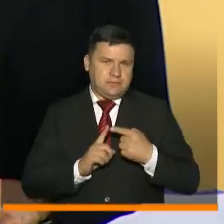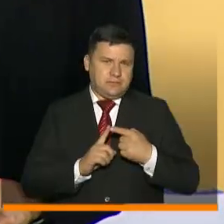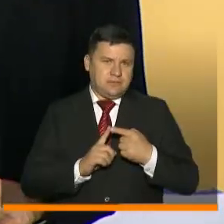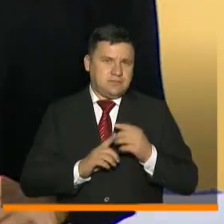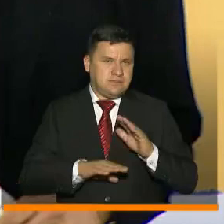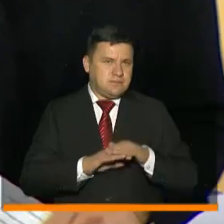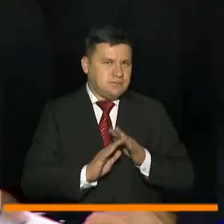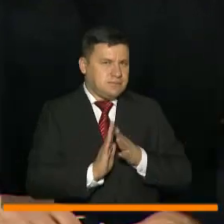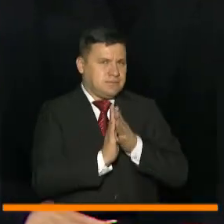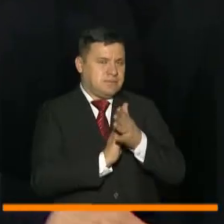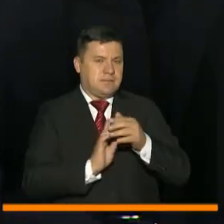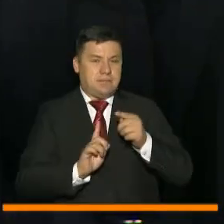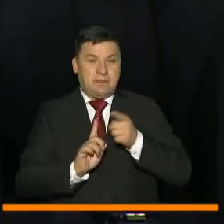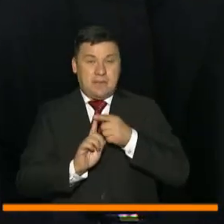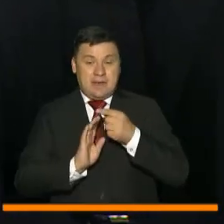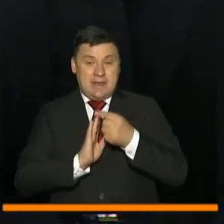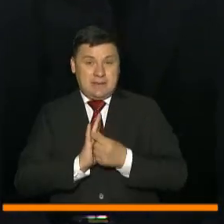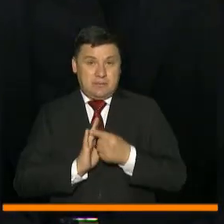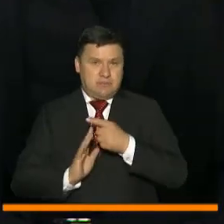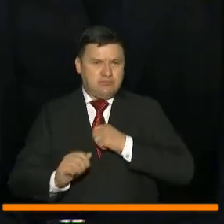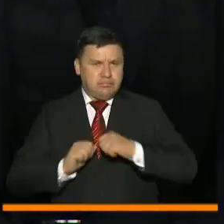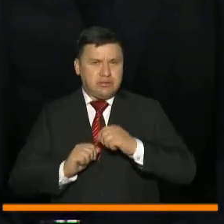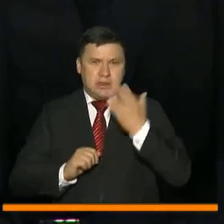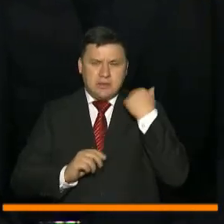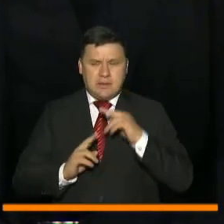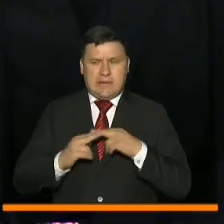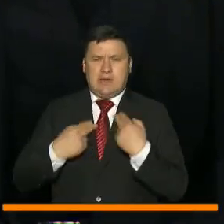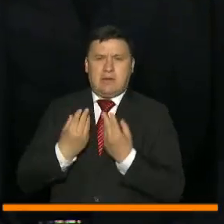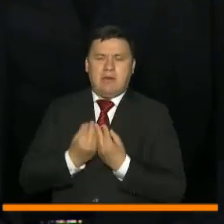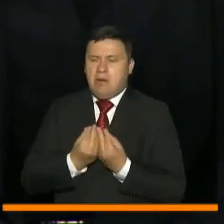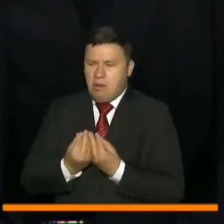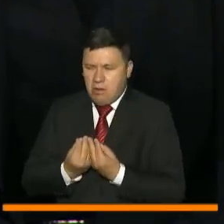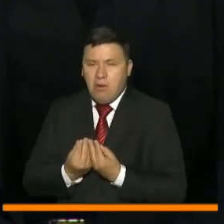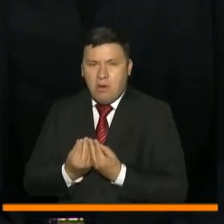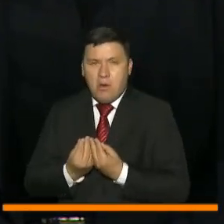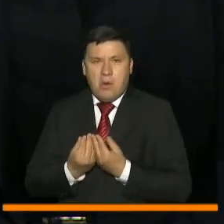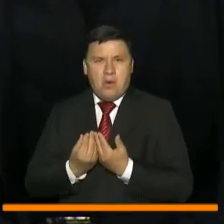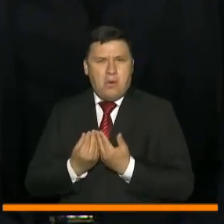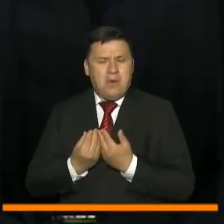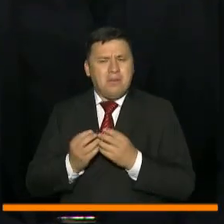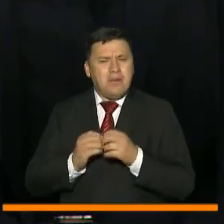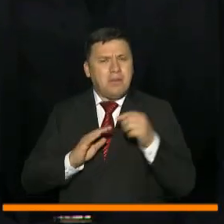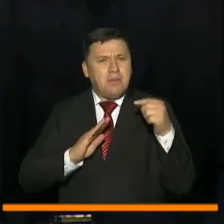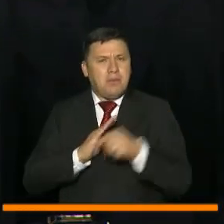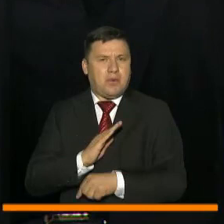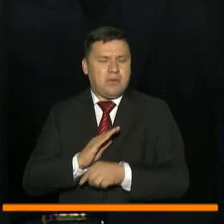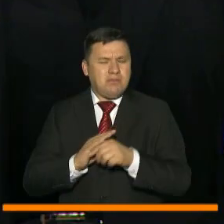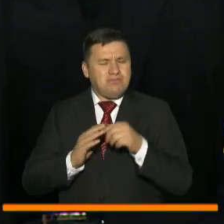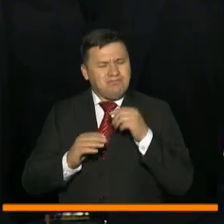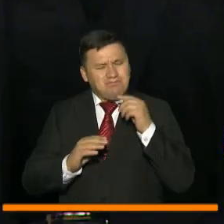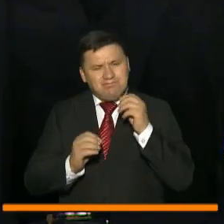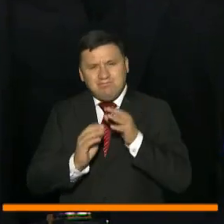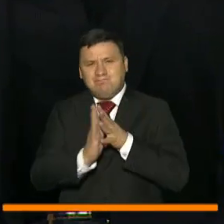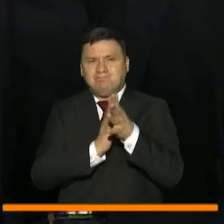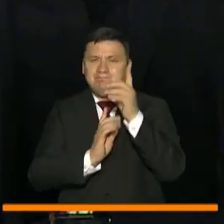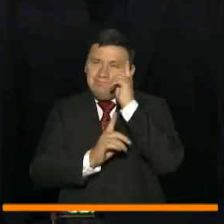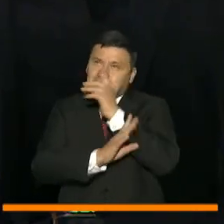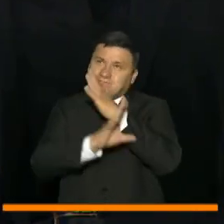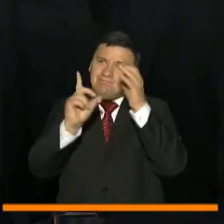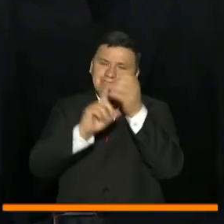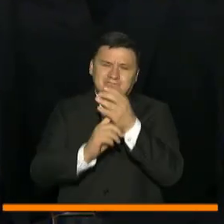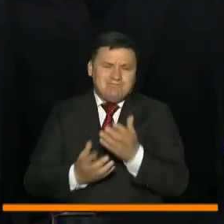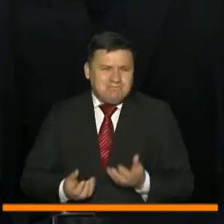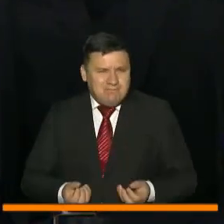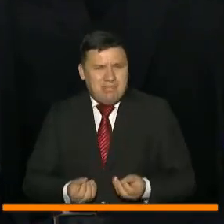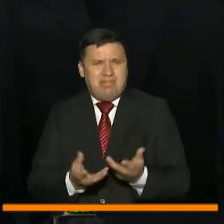ese mensaje que la primera dama una vez nos dio en una reunión, y es esto va mucho más allá de una ayuda humanitaria. Esto es un mensaje de esperanza,